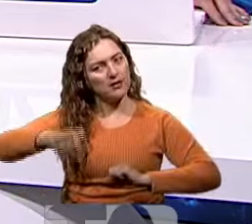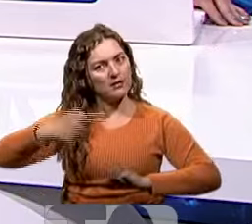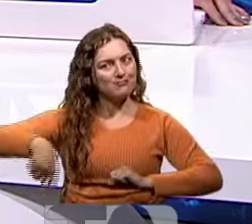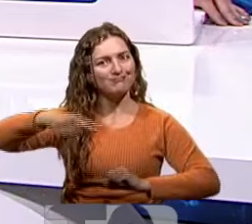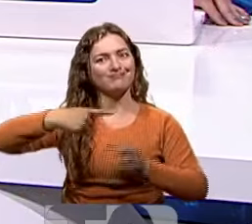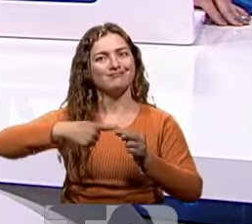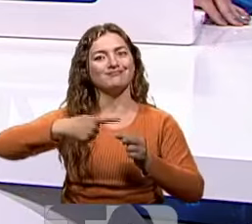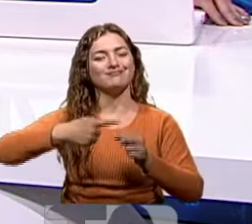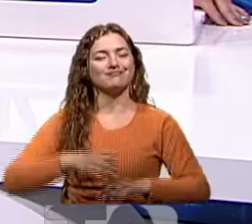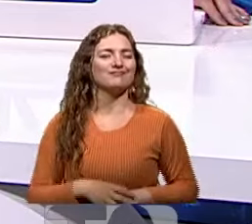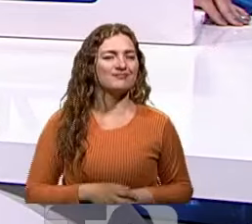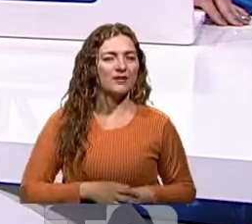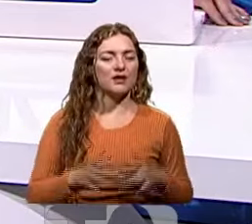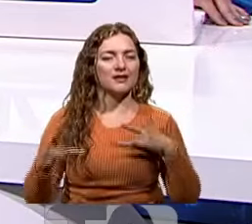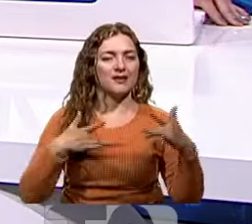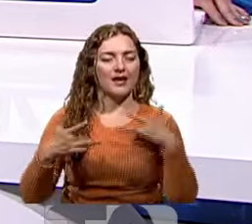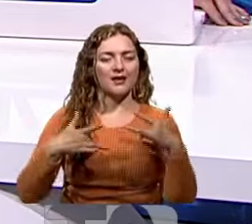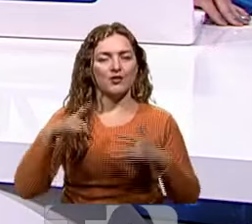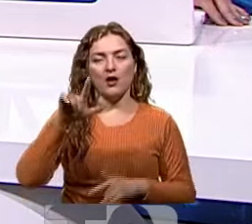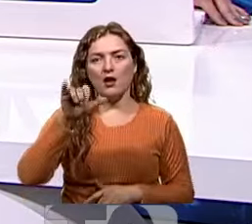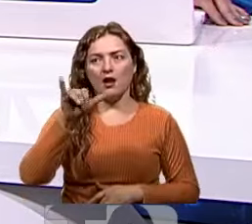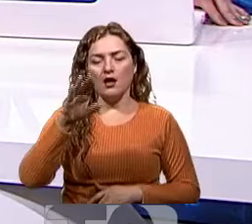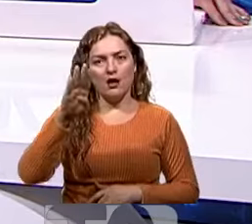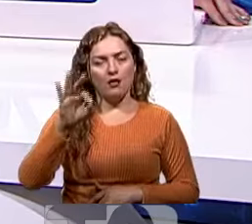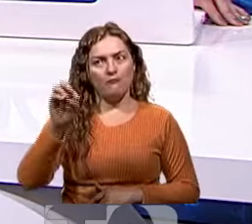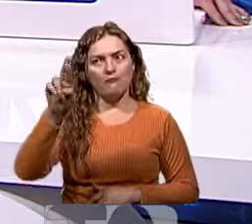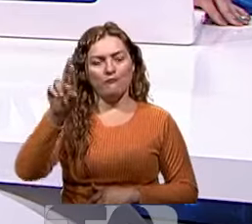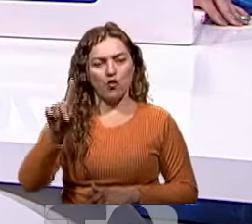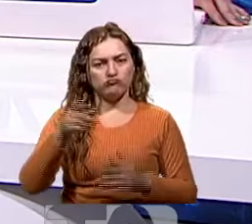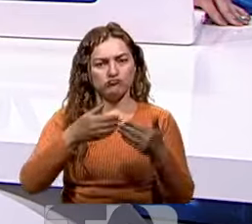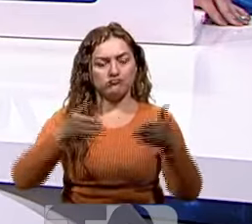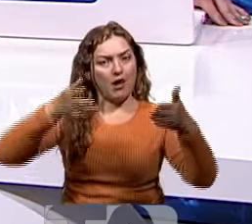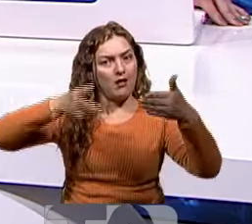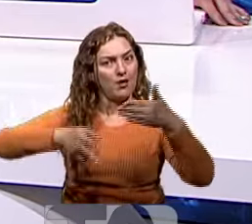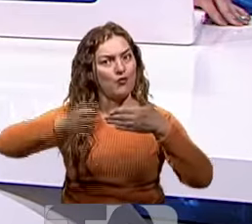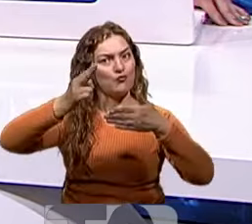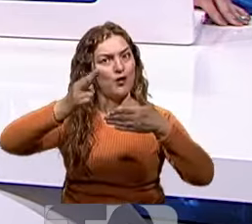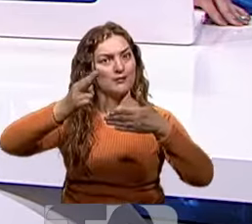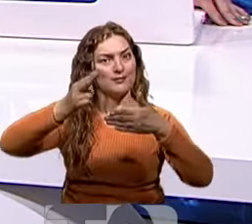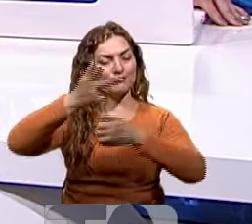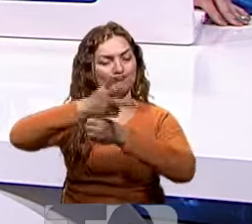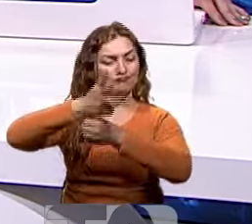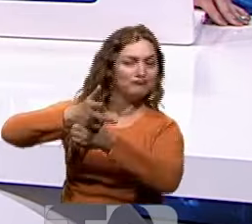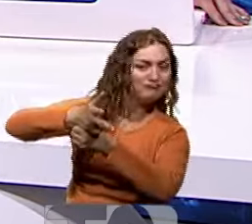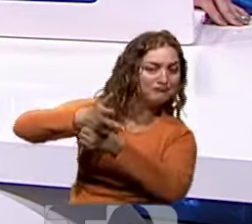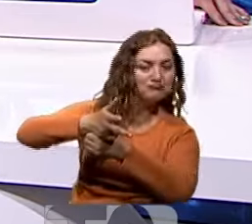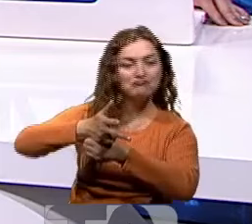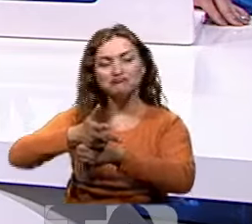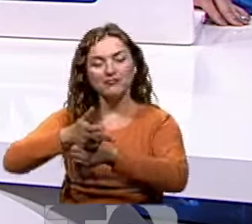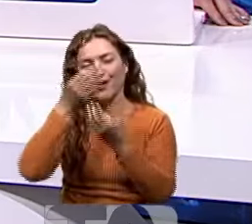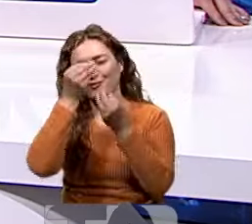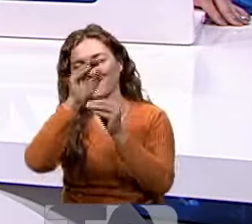les contamos que el Teatro Leiford abre sus puertas, ya se inaugura. Y, por supuesto, la camarita tenía que estar ahí para contarle a la